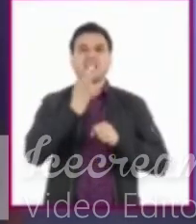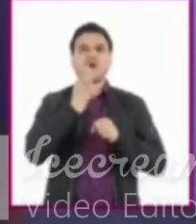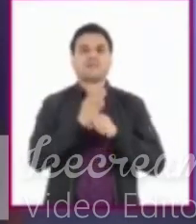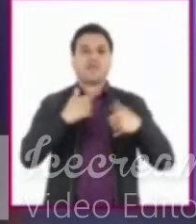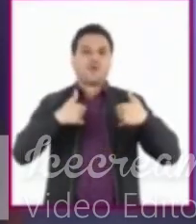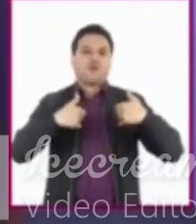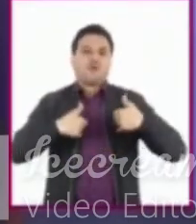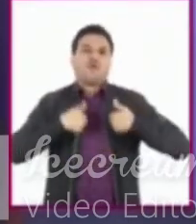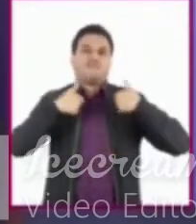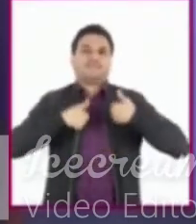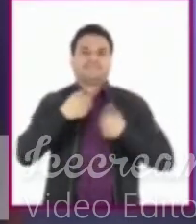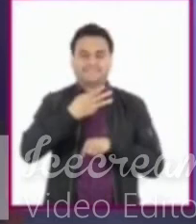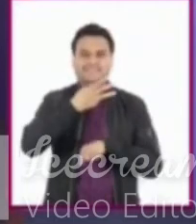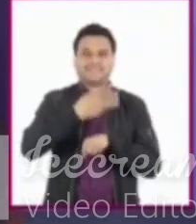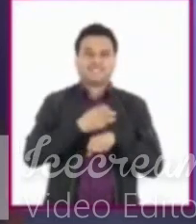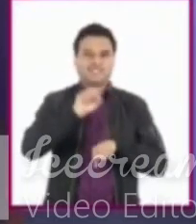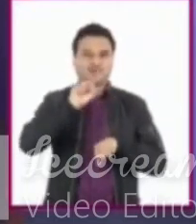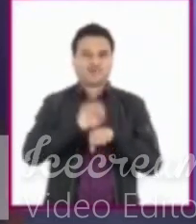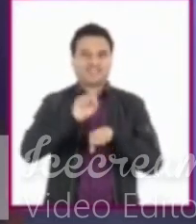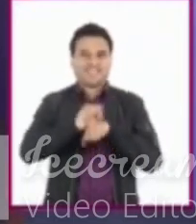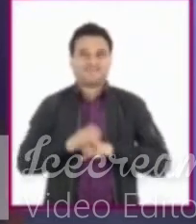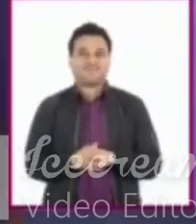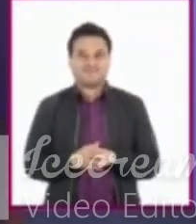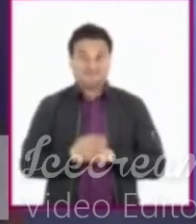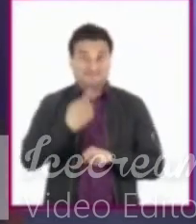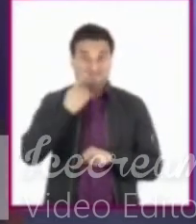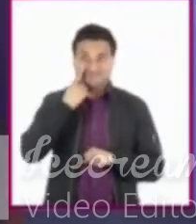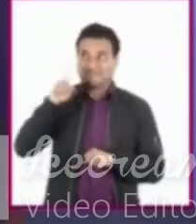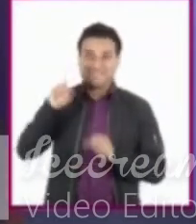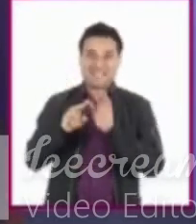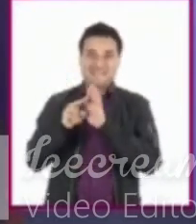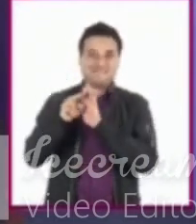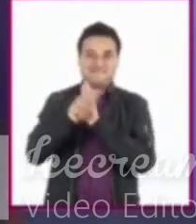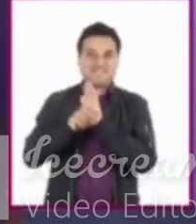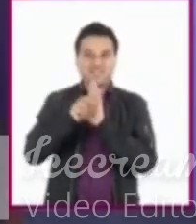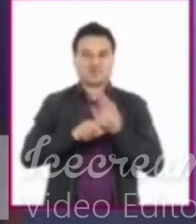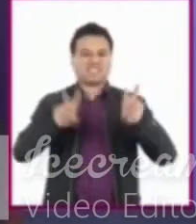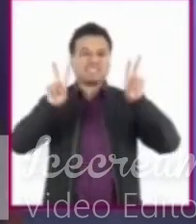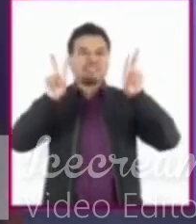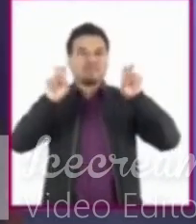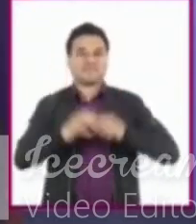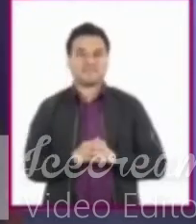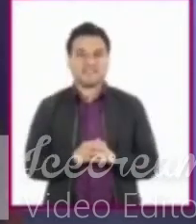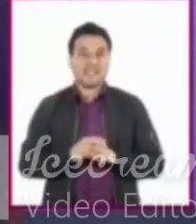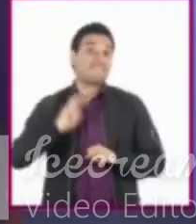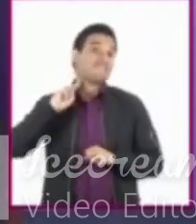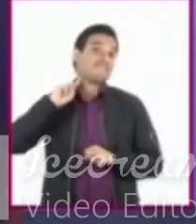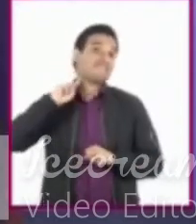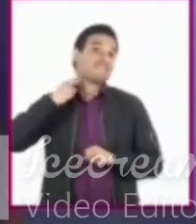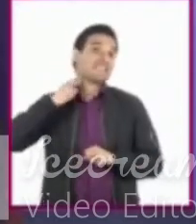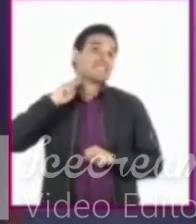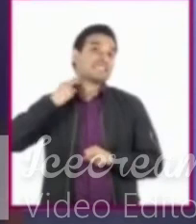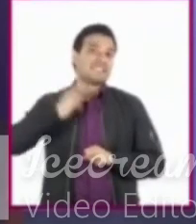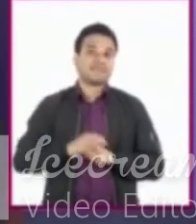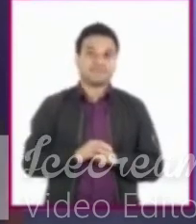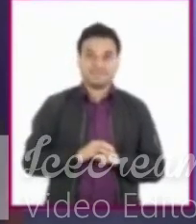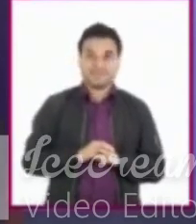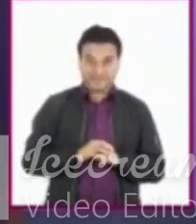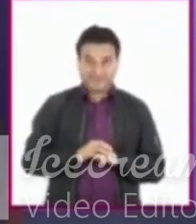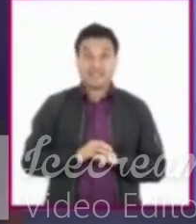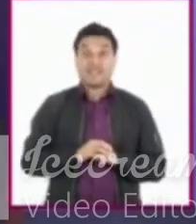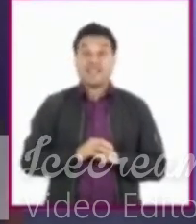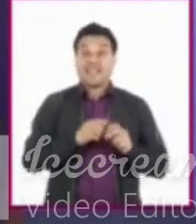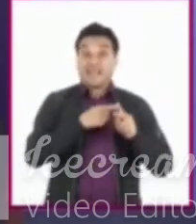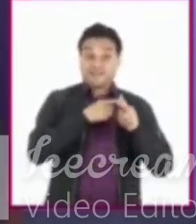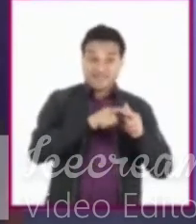tercer grado de secundaria a que nos acompañen a ver un video que lleva por título De Frankenstein a Dolly? Seguro